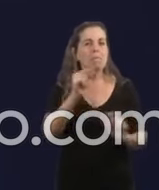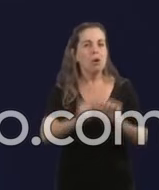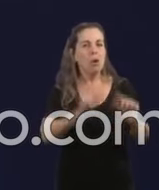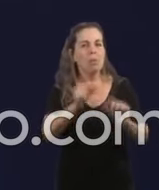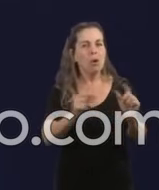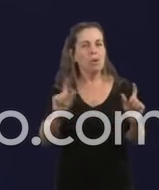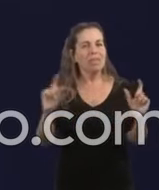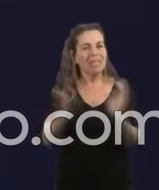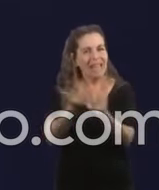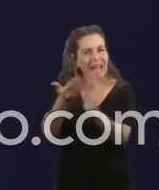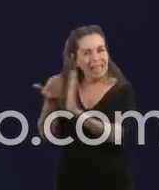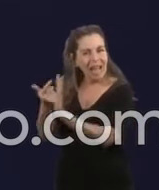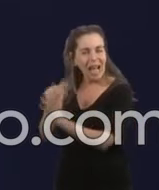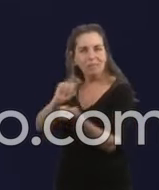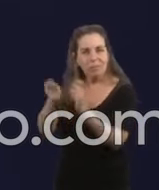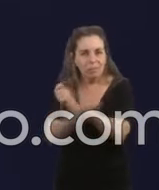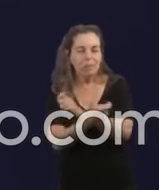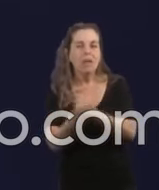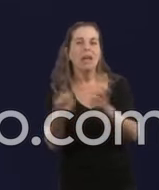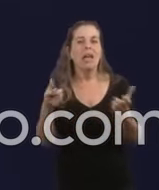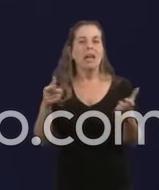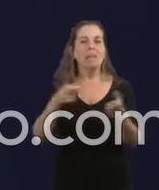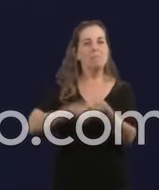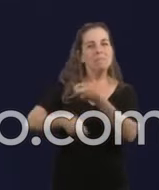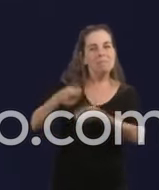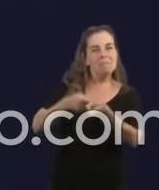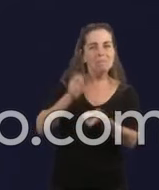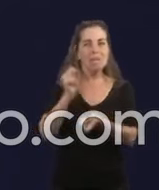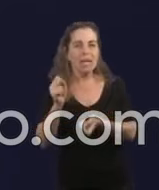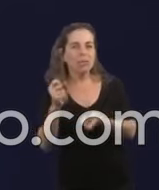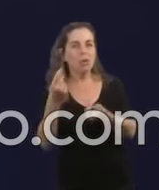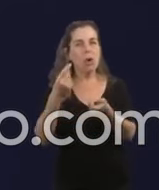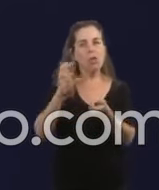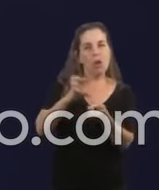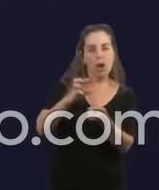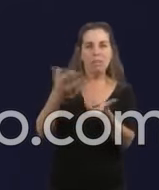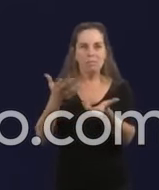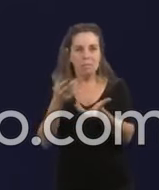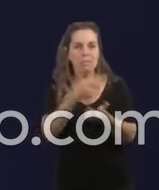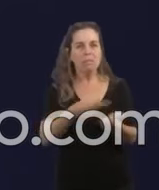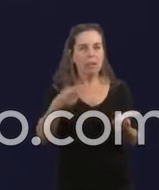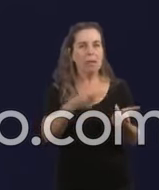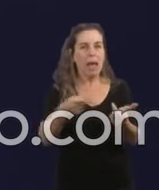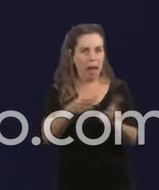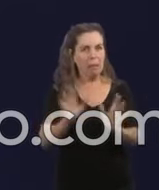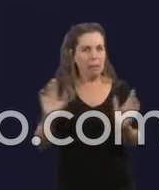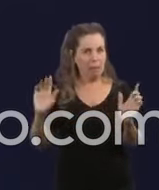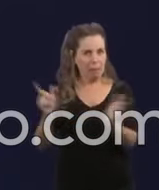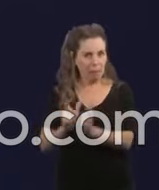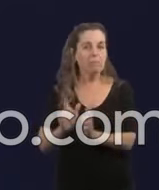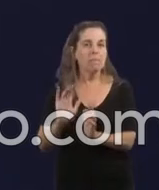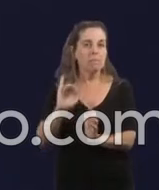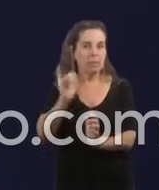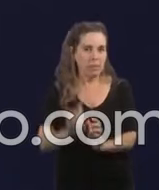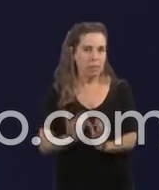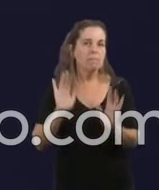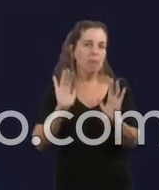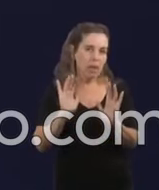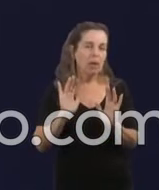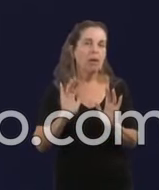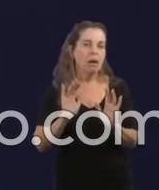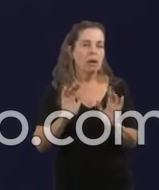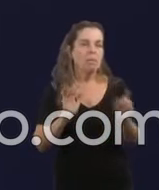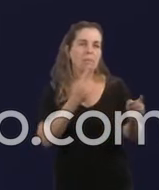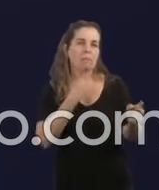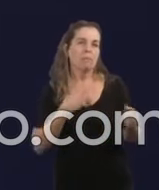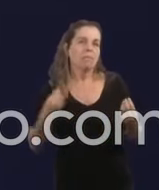cambiario y todas las semanas vamos vamos quitándole fuerza al cepo en tal caso siempre La pregunta